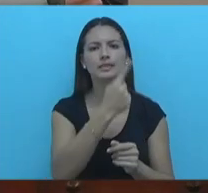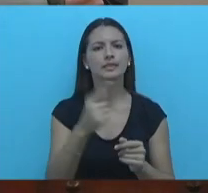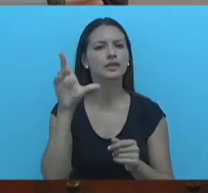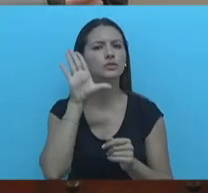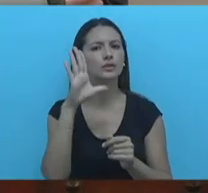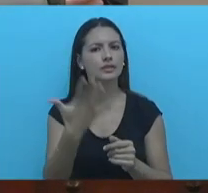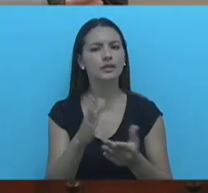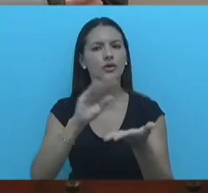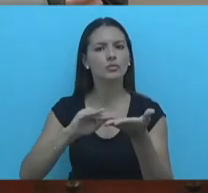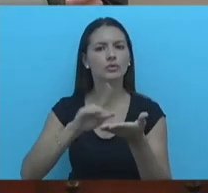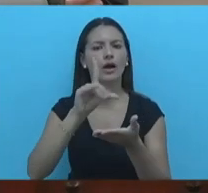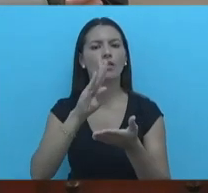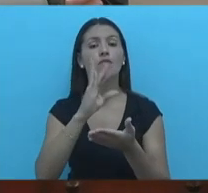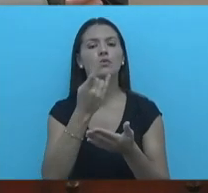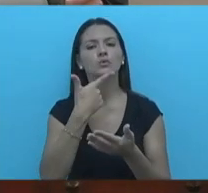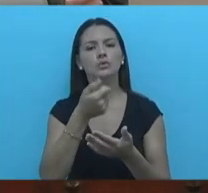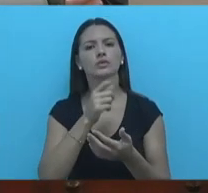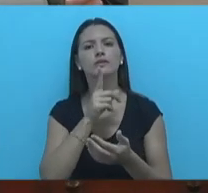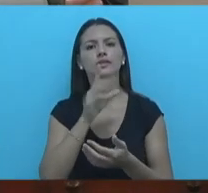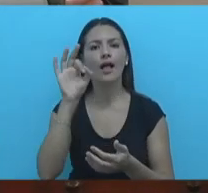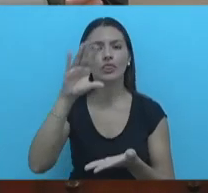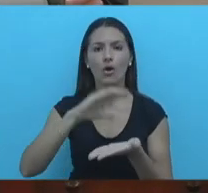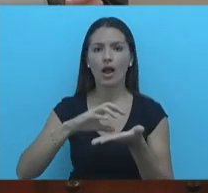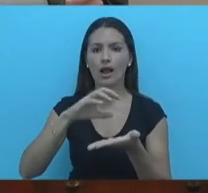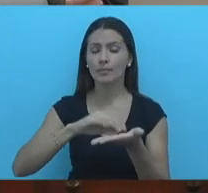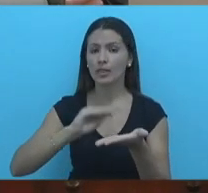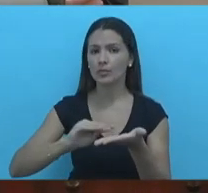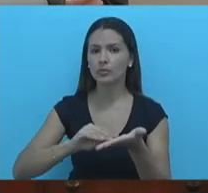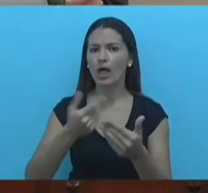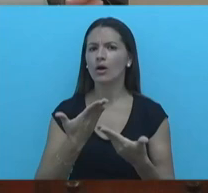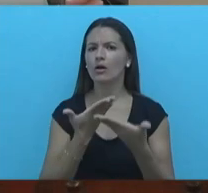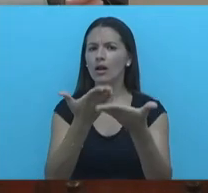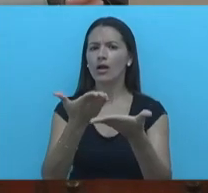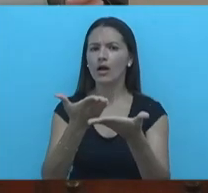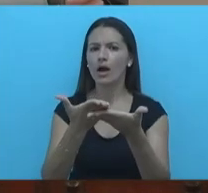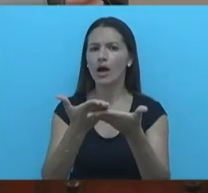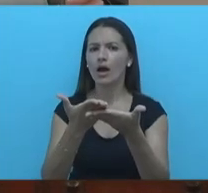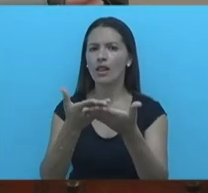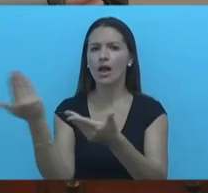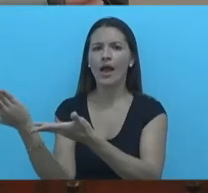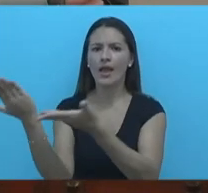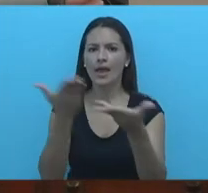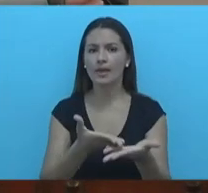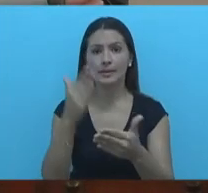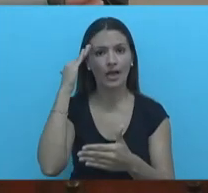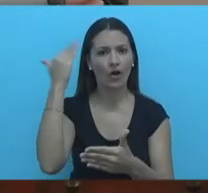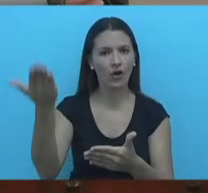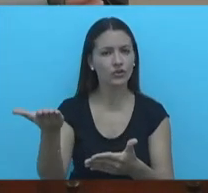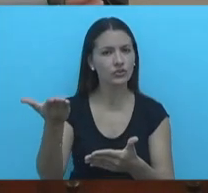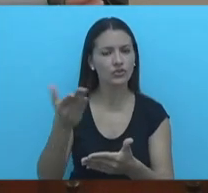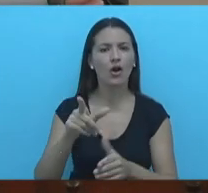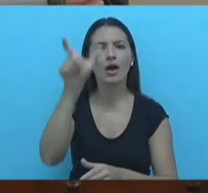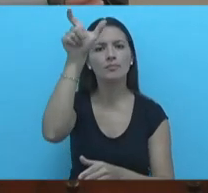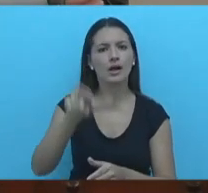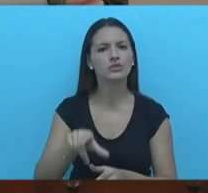34.155 del diputado Leandro Busato, por el cual esta Cámara resuelve otorgar la distinción huésped de honor de la provincia de Santa Fe al doctor